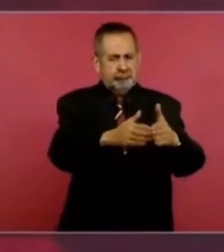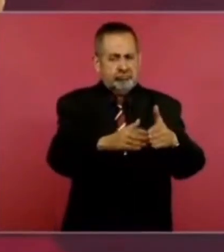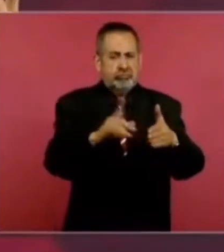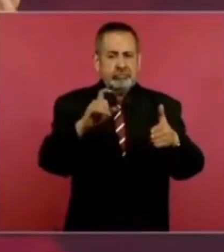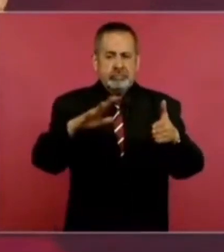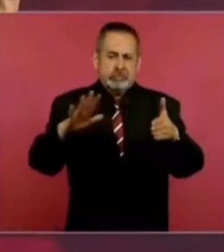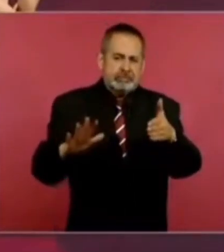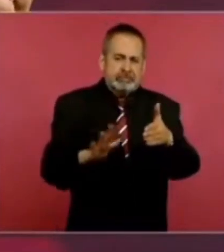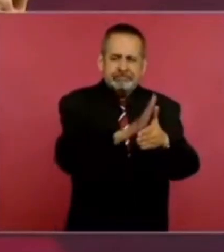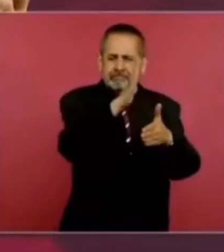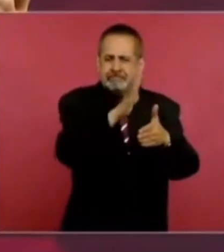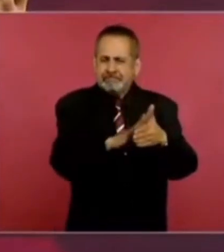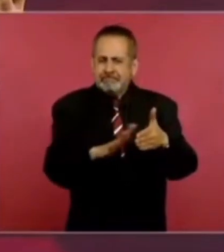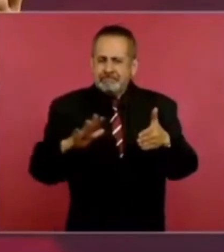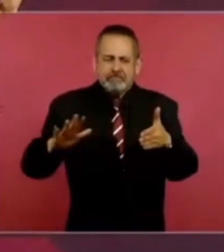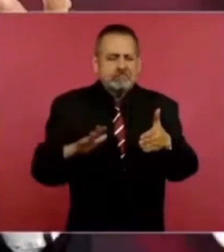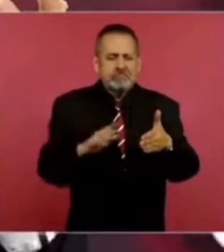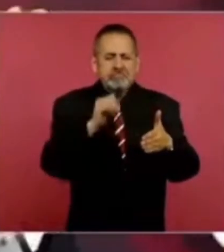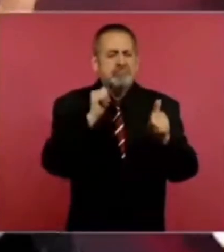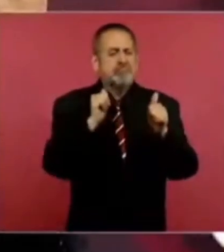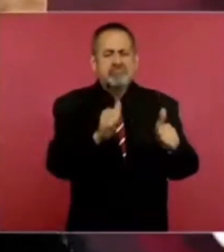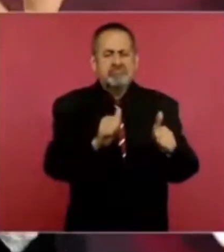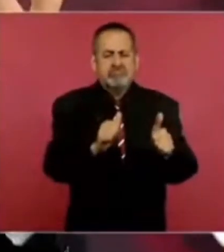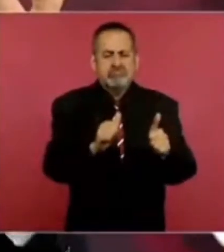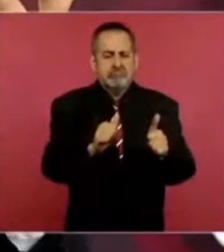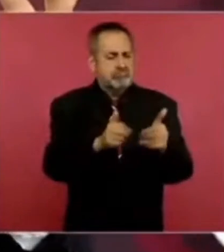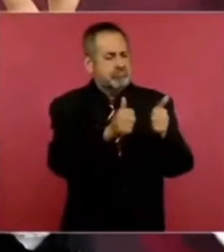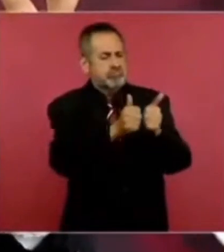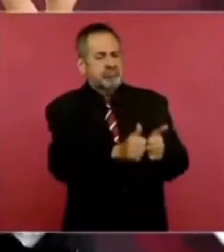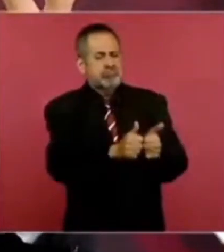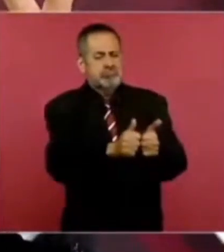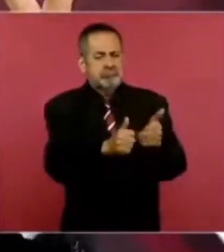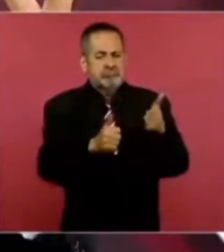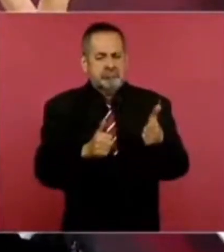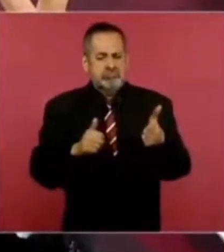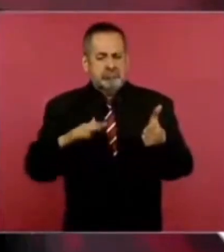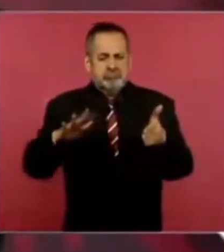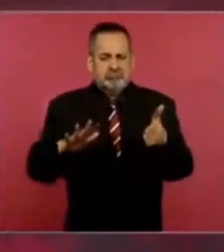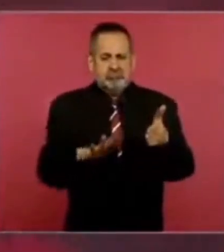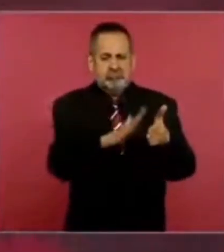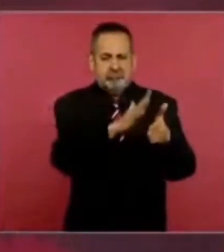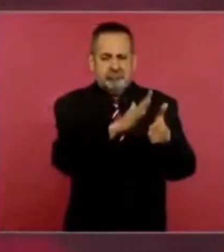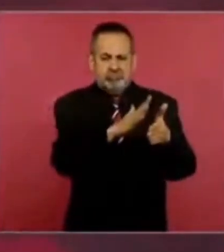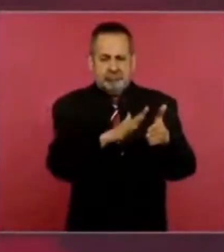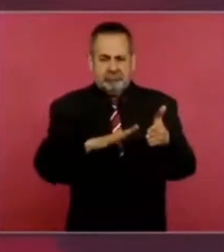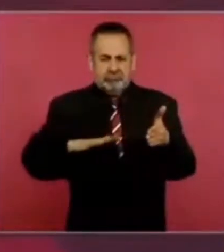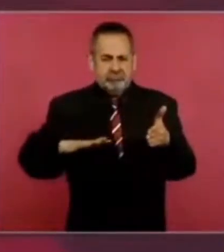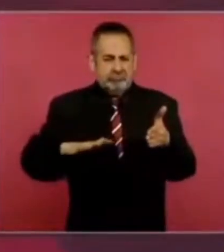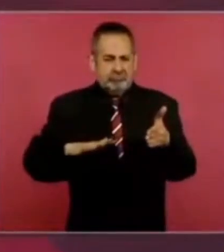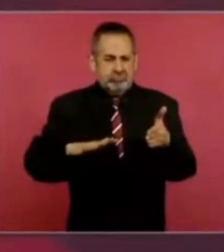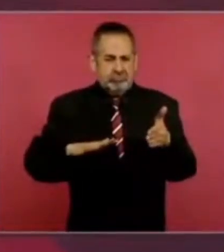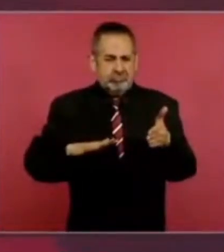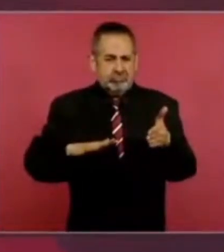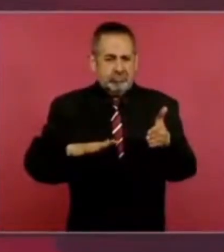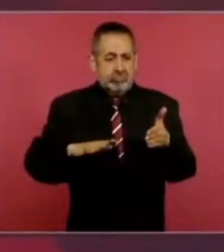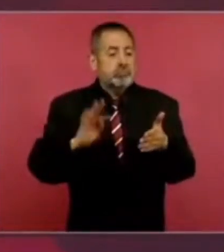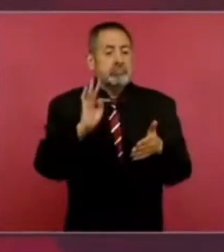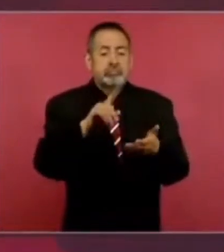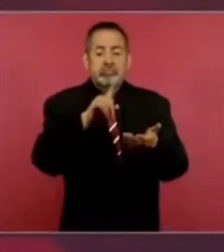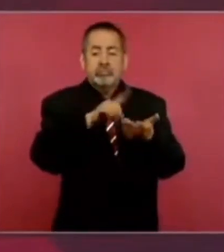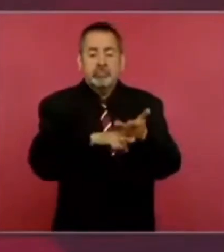oleaje, ¿sí?, no lo moviera. O sea, que podían estar brindando